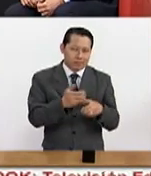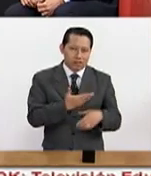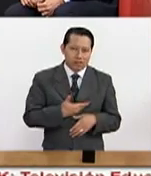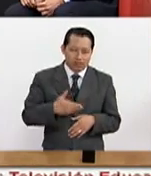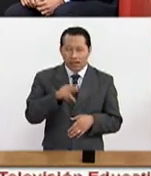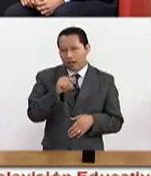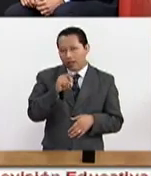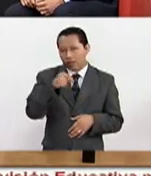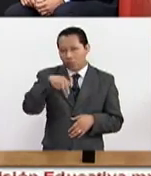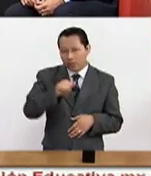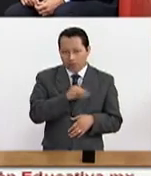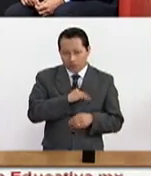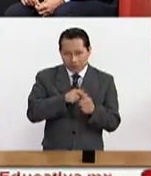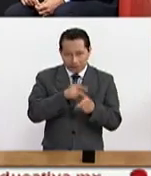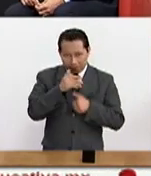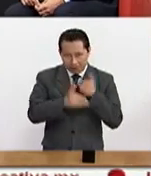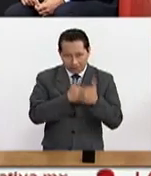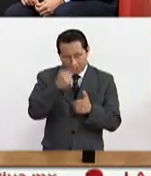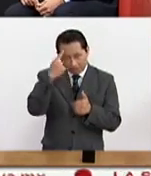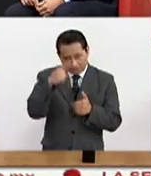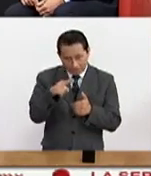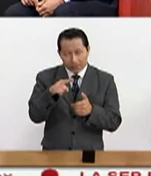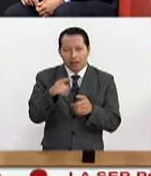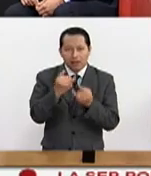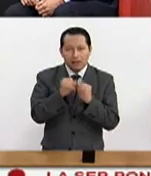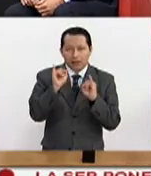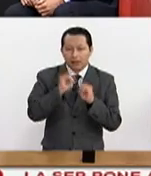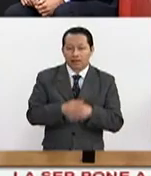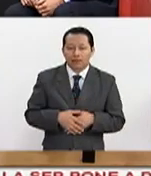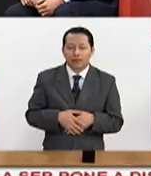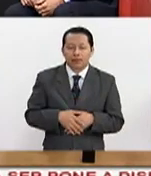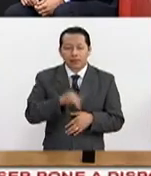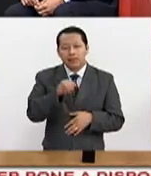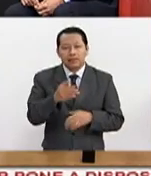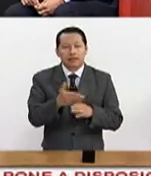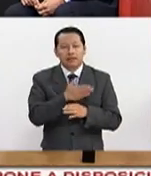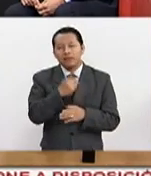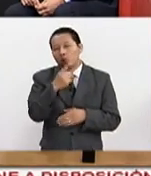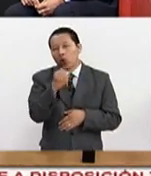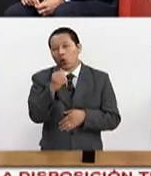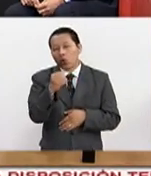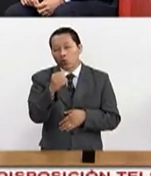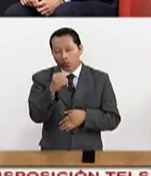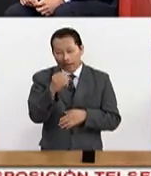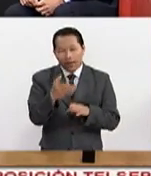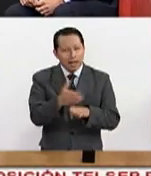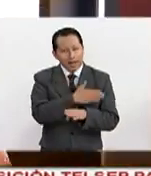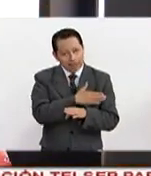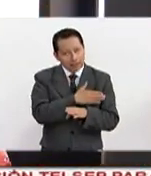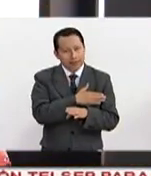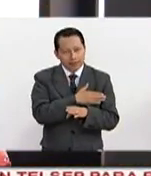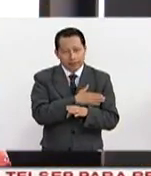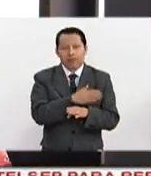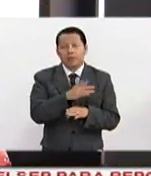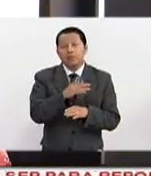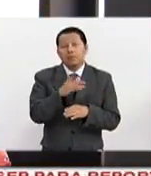seguir adelante con este movimiento independentista. Sí, incluso antes del 1 de octubre, la estrategia del gobierno de